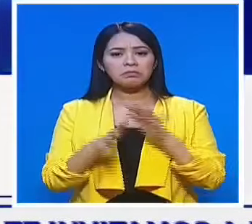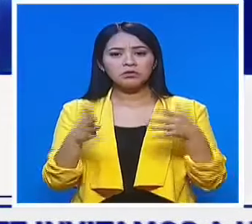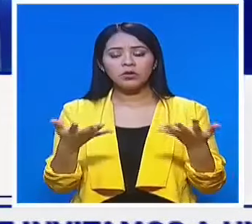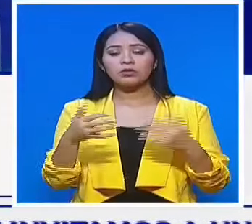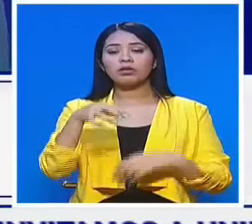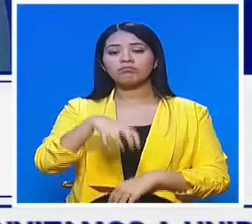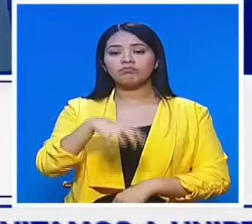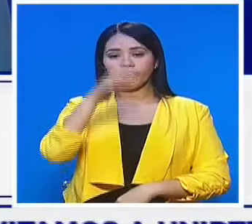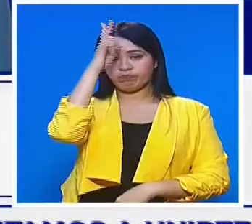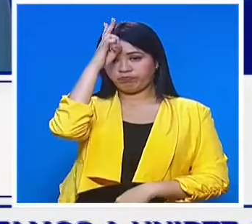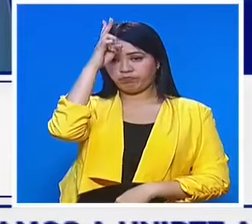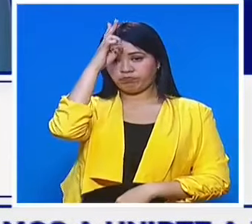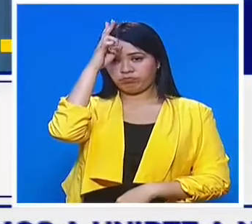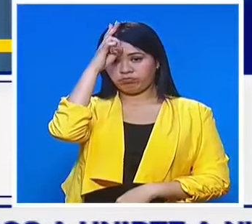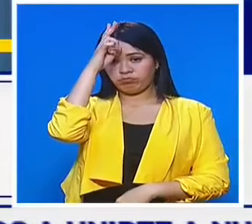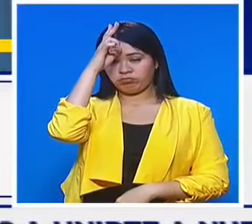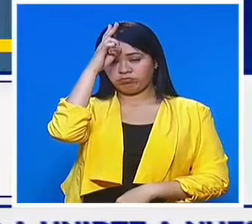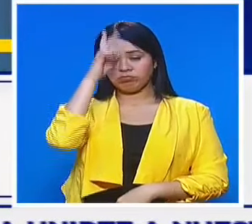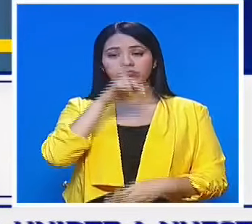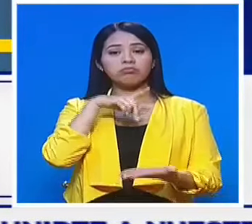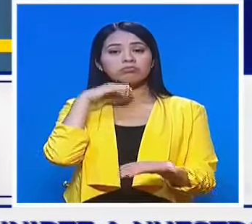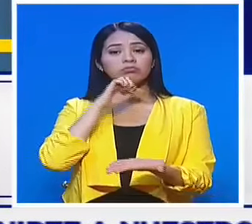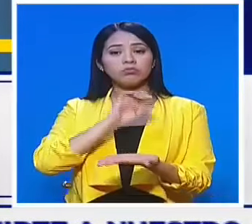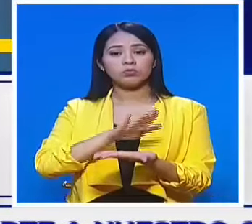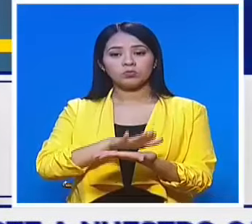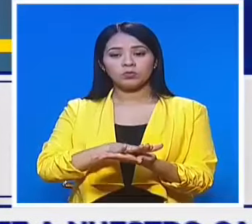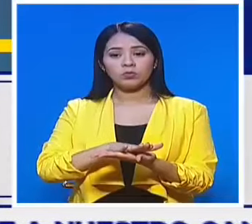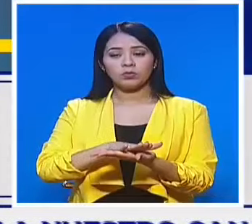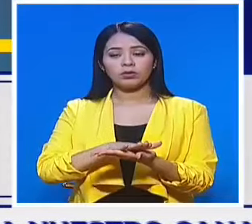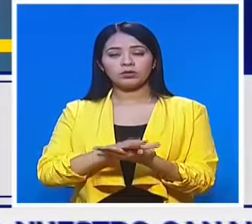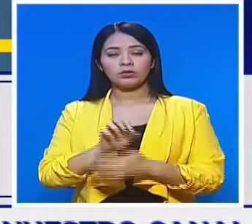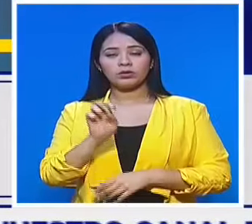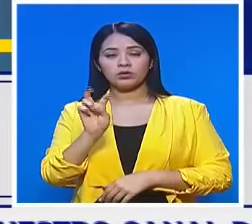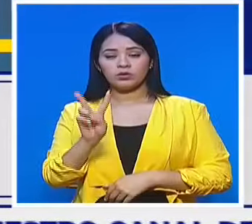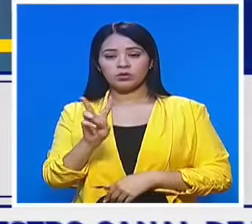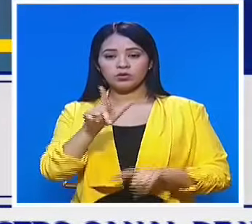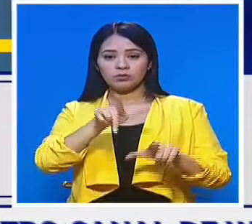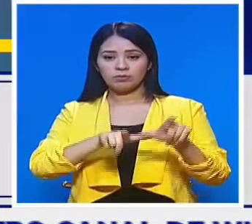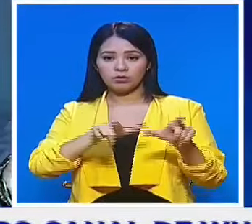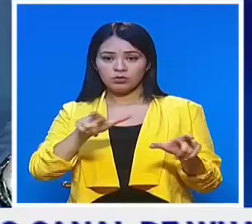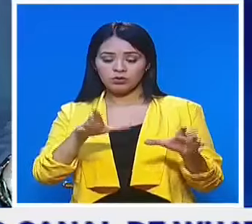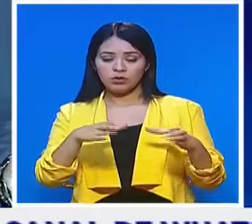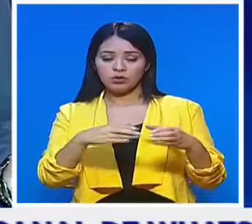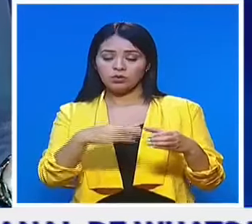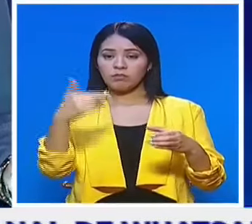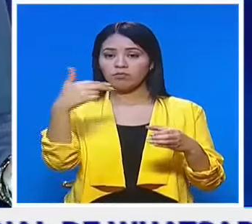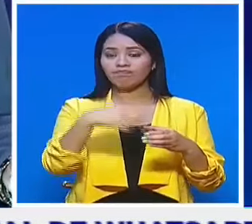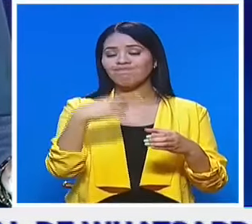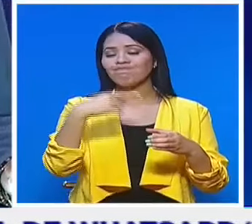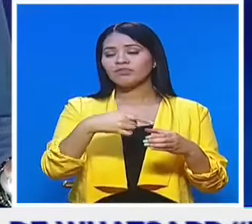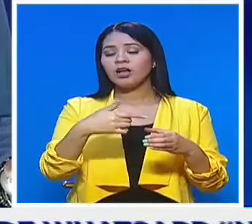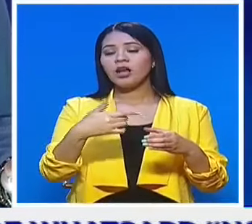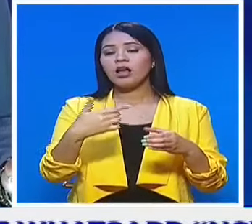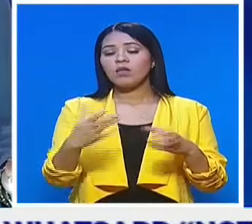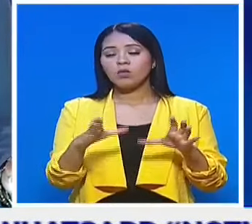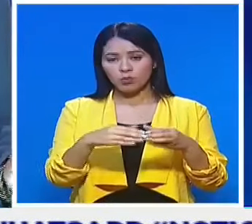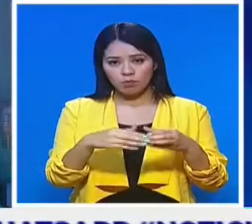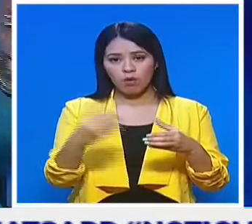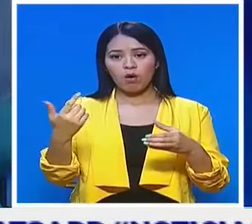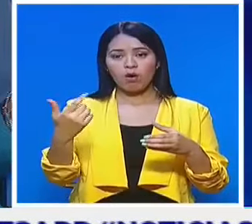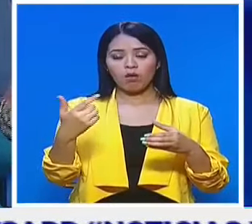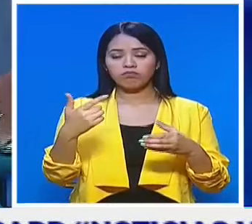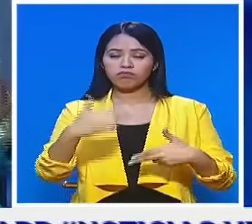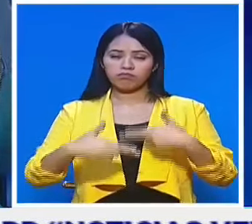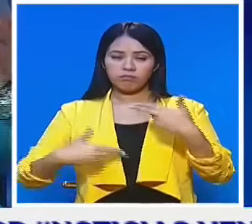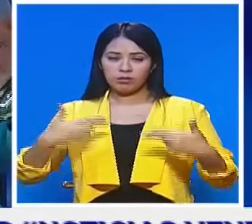al Estado Falcón porque allí fueron abatidos eh dos integrantes de una peligrosa banda delictiva dedicada